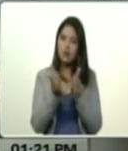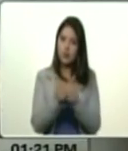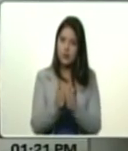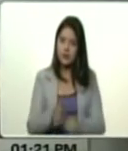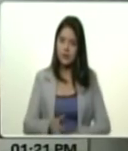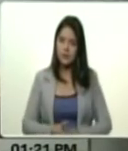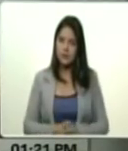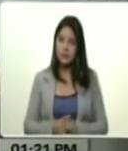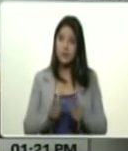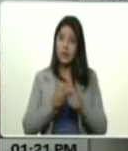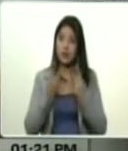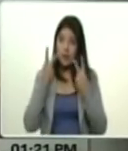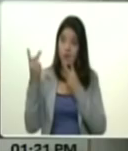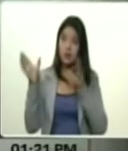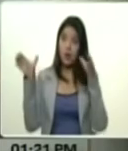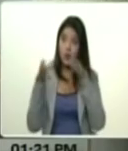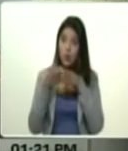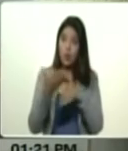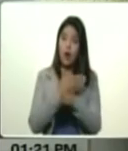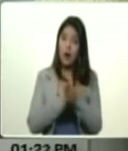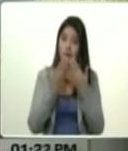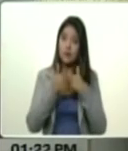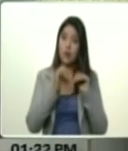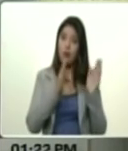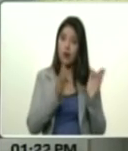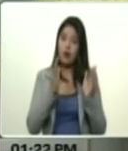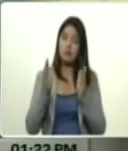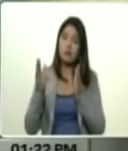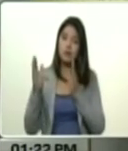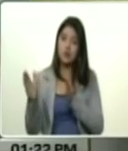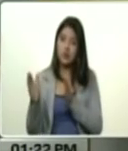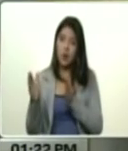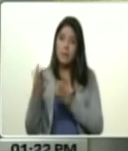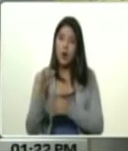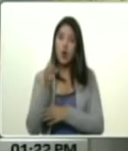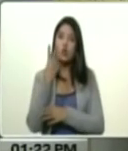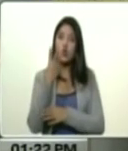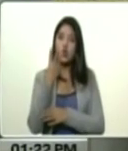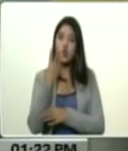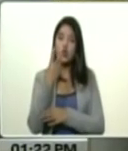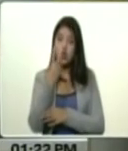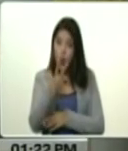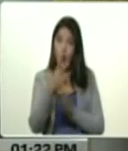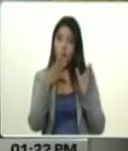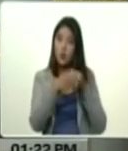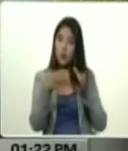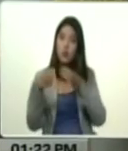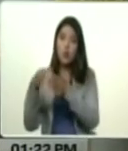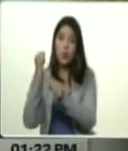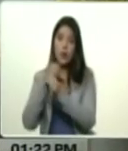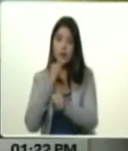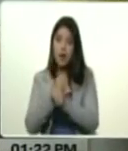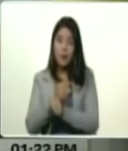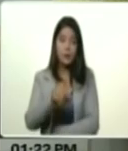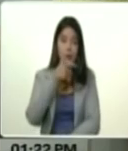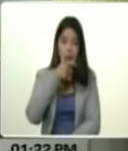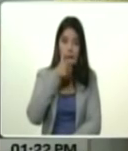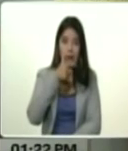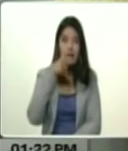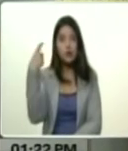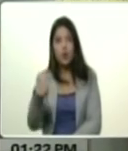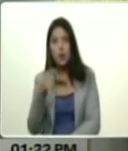que este grupo se organizó en una estructura casi de 2 grupos de trabajo, uno de vigilancia y uno de actuación